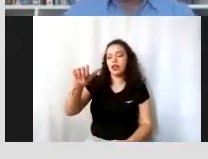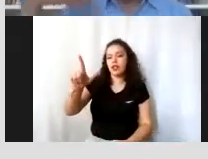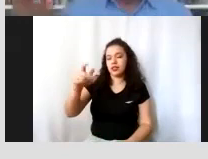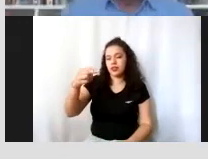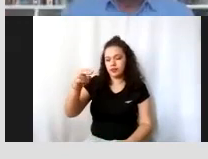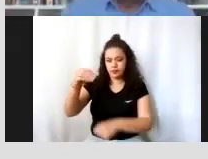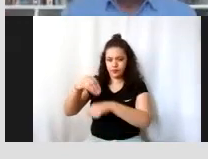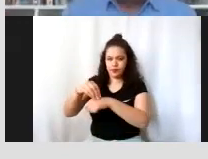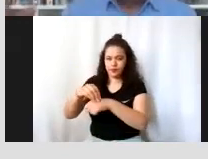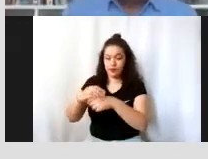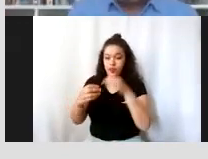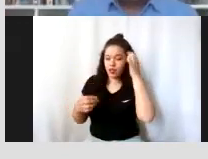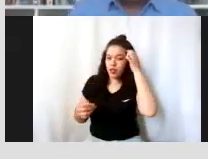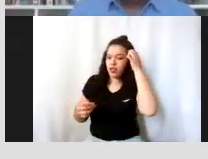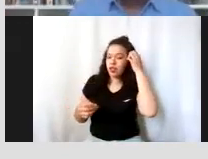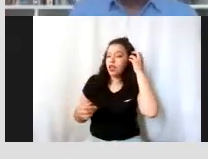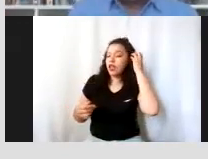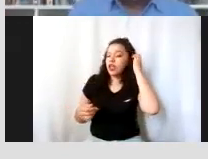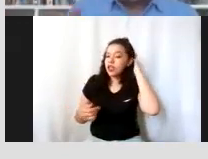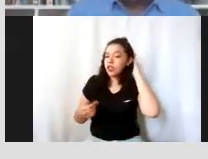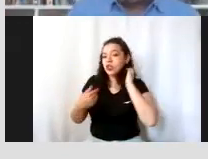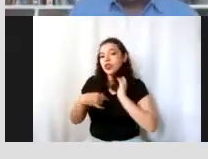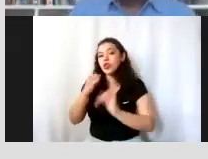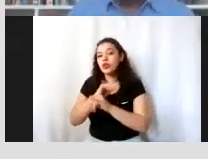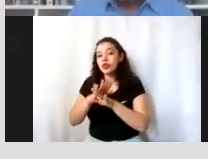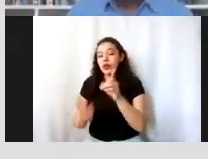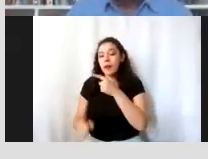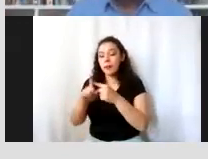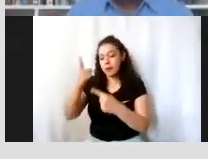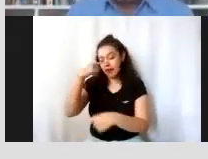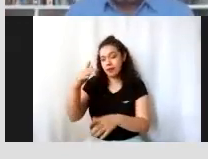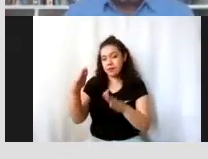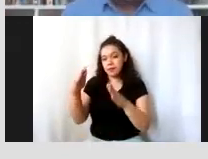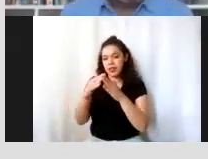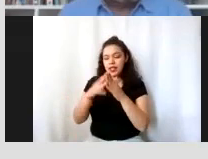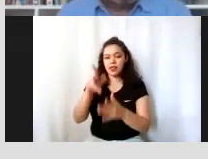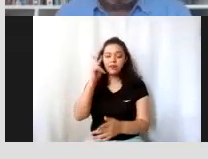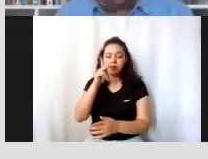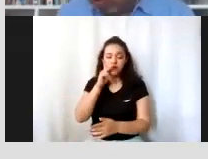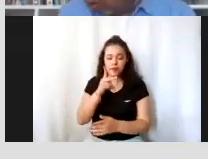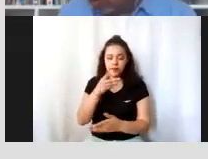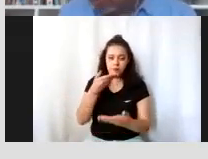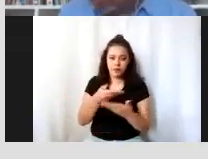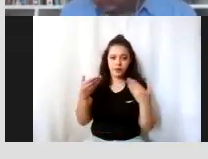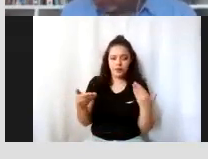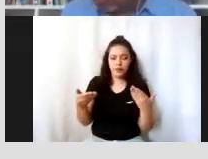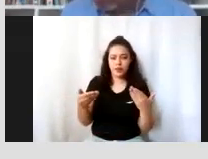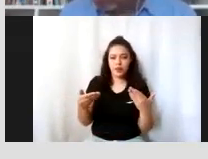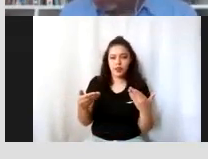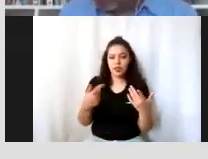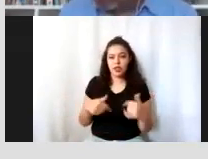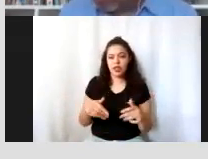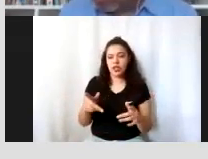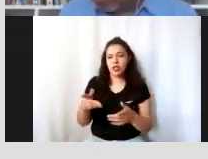estoy revelando datos adicionales con mi comprobante de domicilio. Ahora, si ustedes me reciben como comprobante de